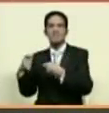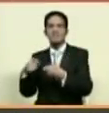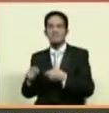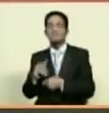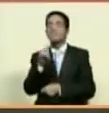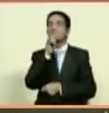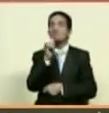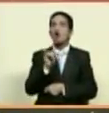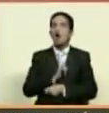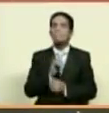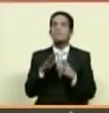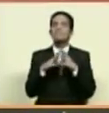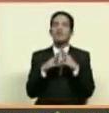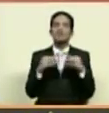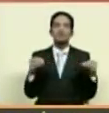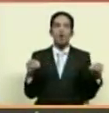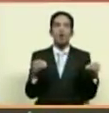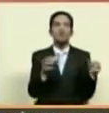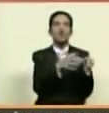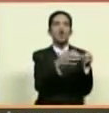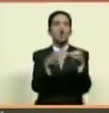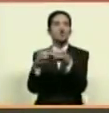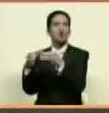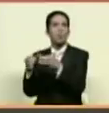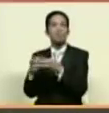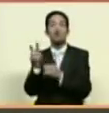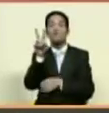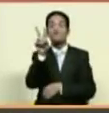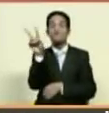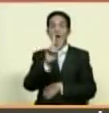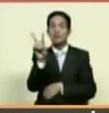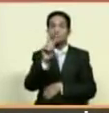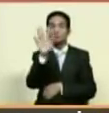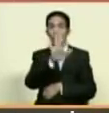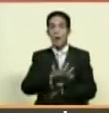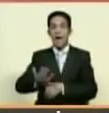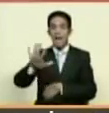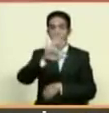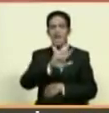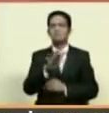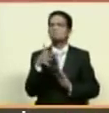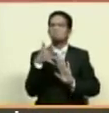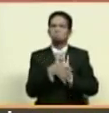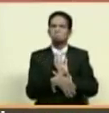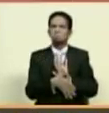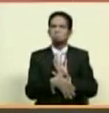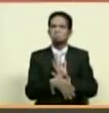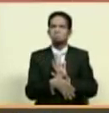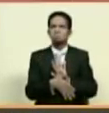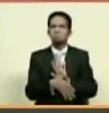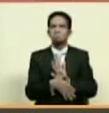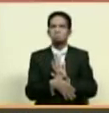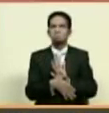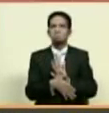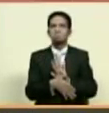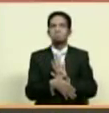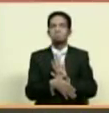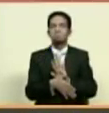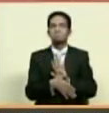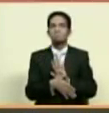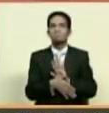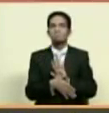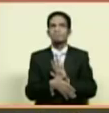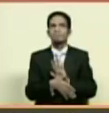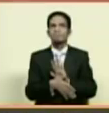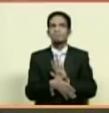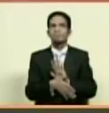de todos los sectores económicos del país es que se ha incrementado, escuchen este dato, se ha